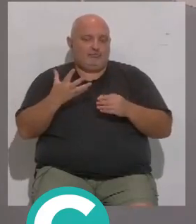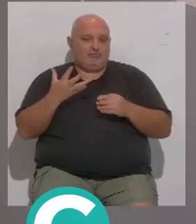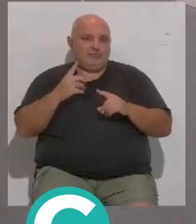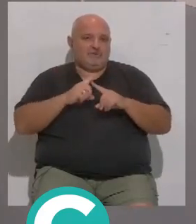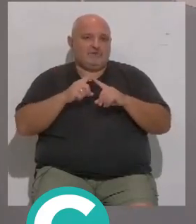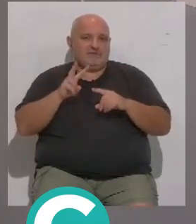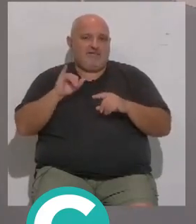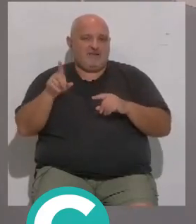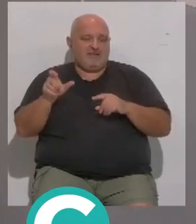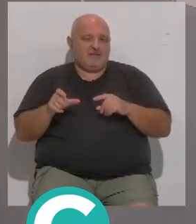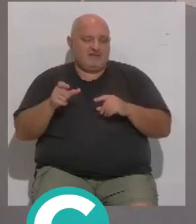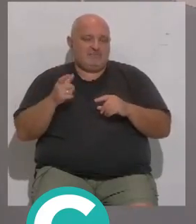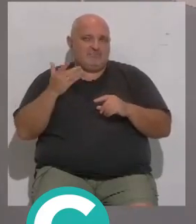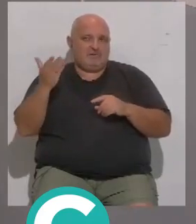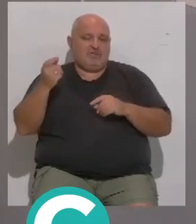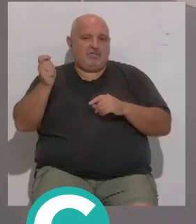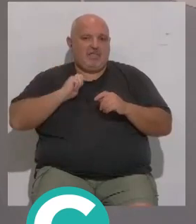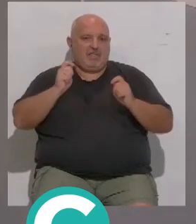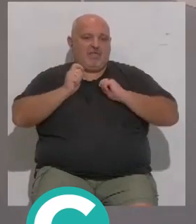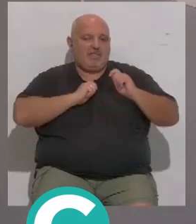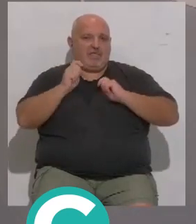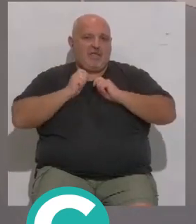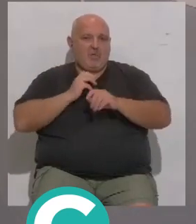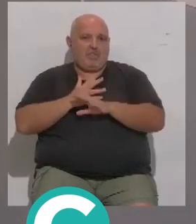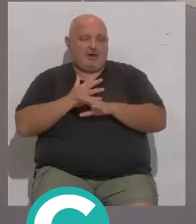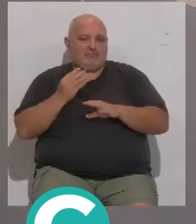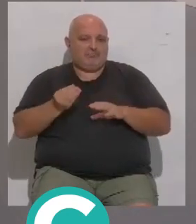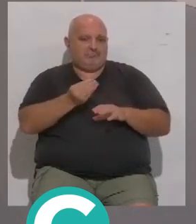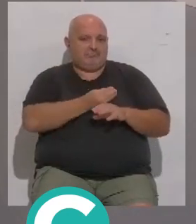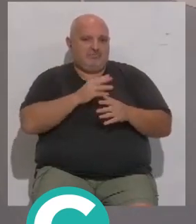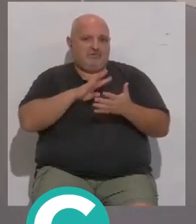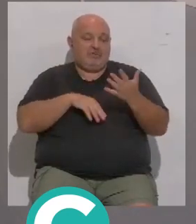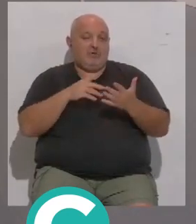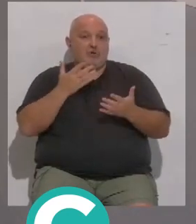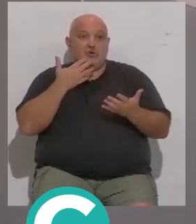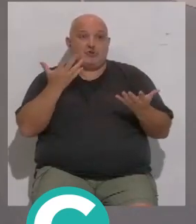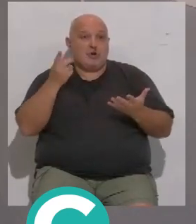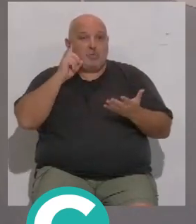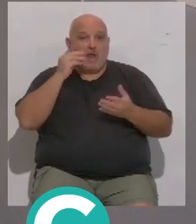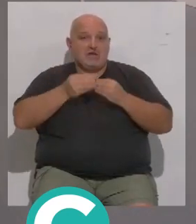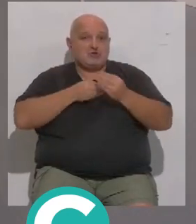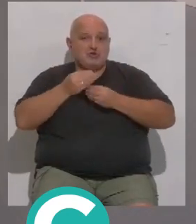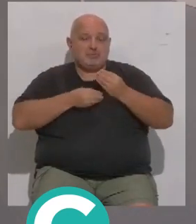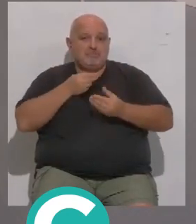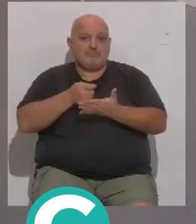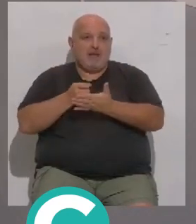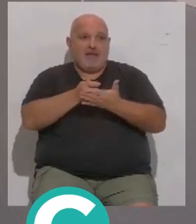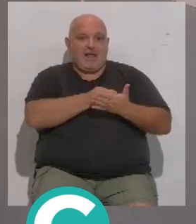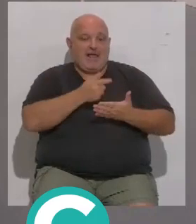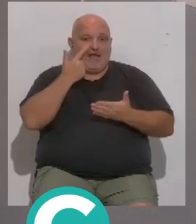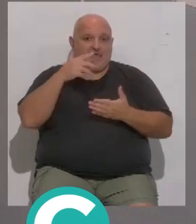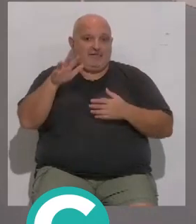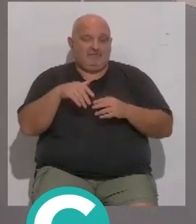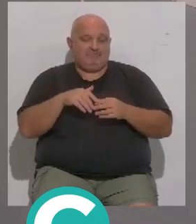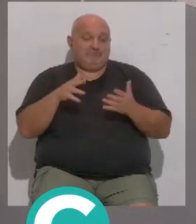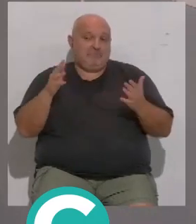había pedido y se le han dado una plantilla importante. No sé cómo han hecho ni cómo van a hacer para pagarla, pero bueno, ahí están. O